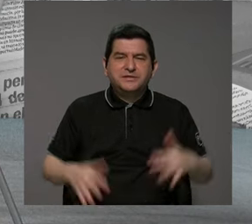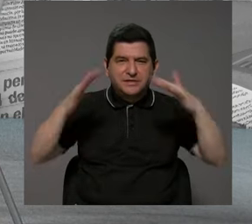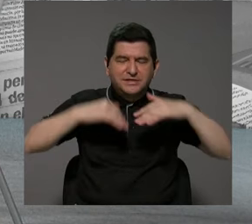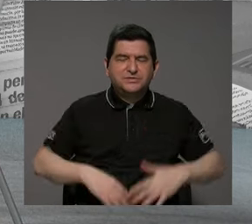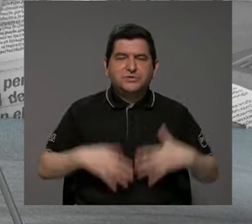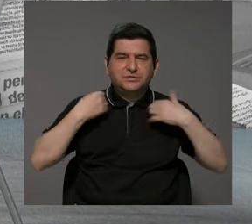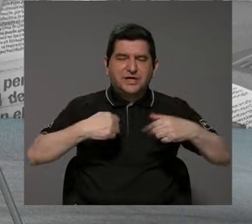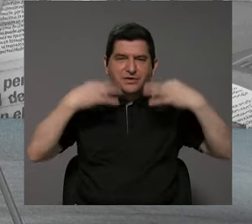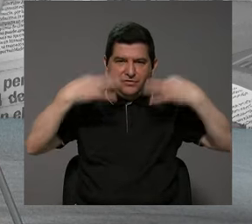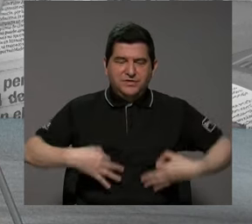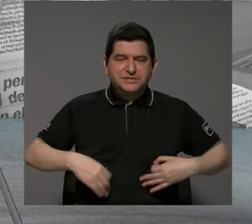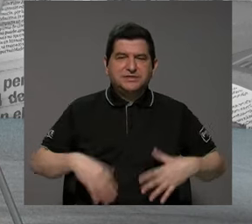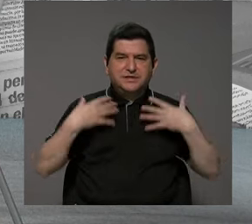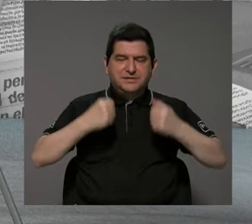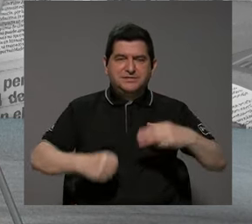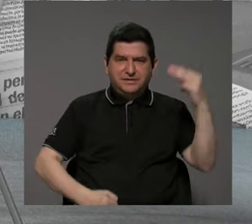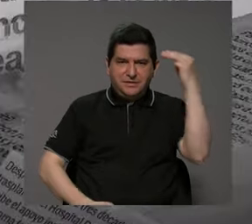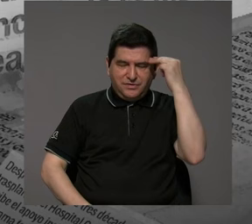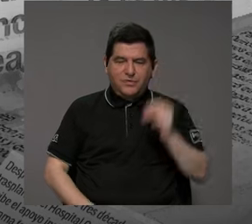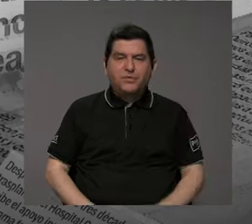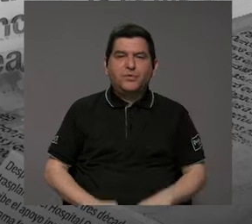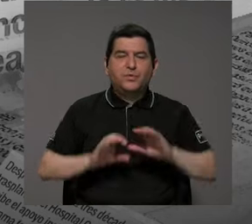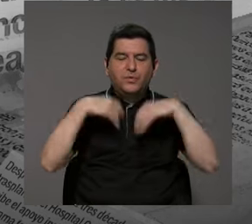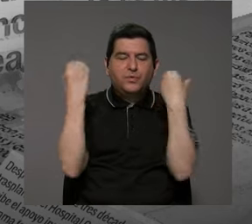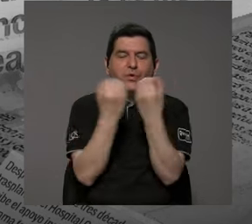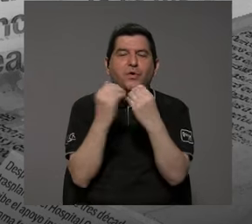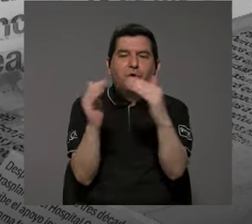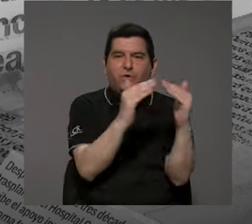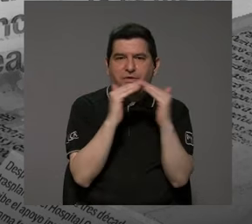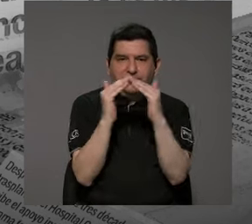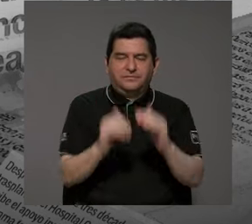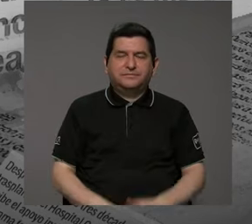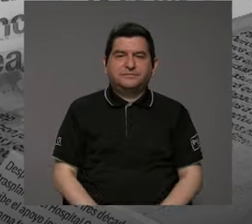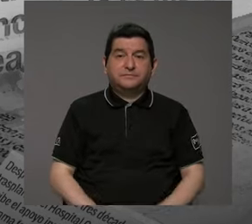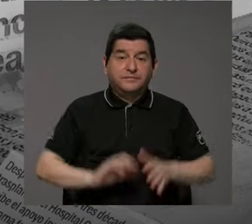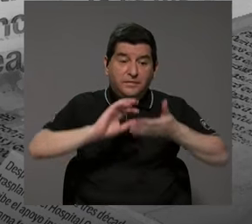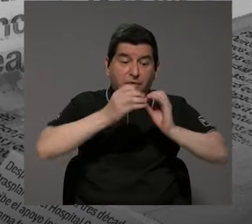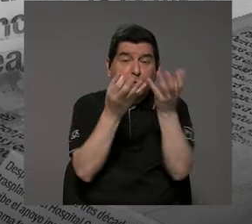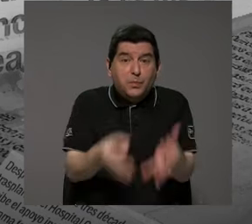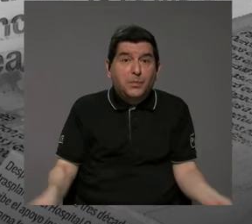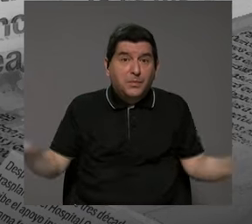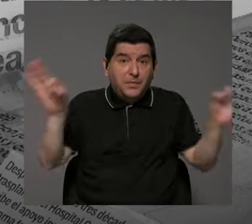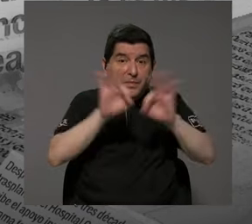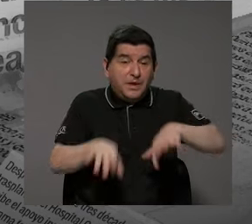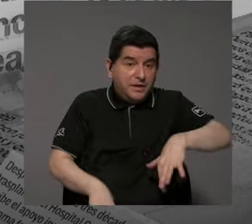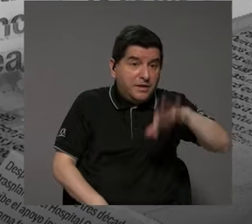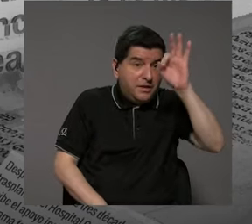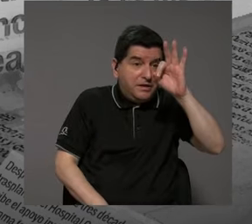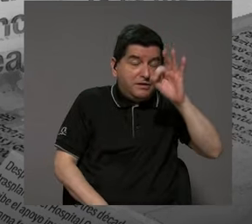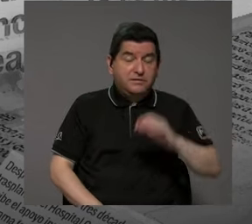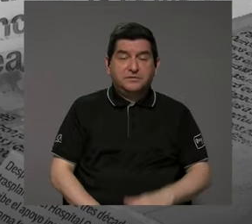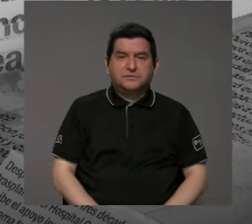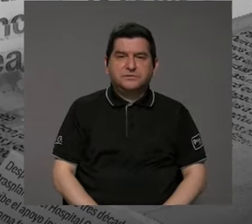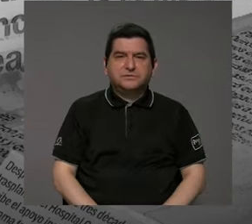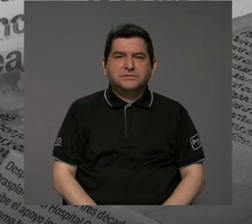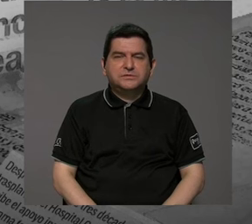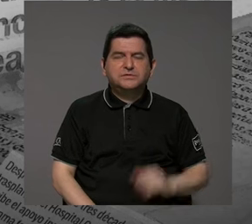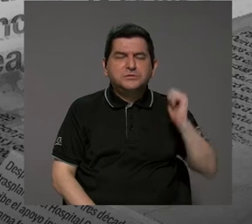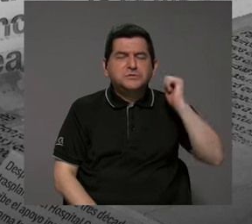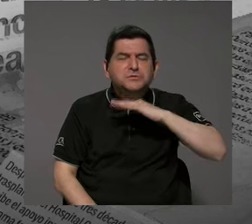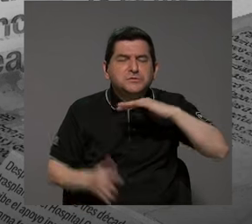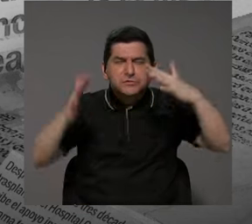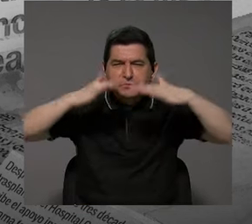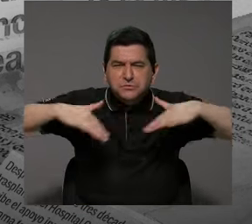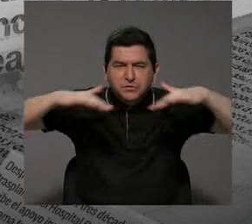Mental y organización comunitaria digamos entre los datos importantes que contamos en términos de de contaminación